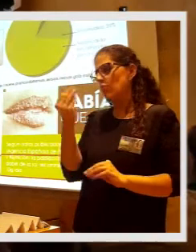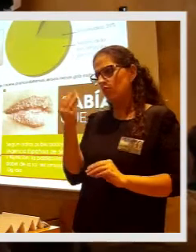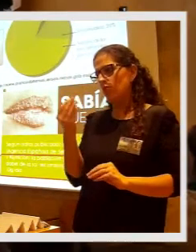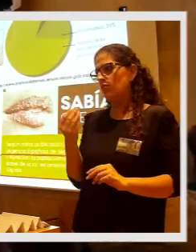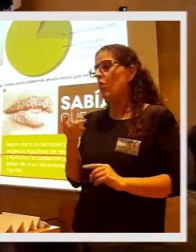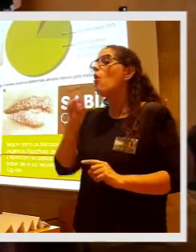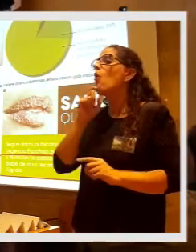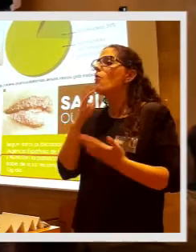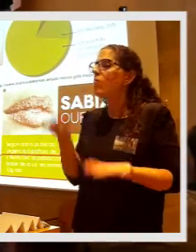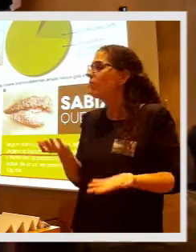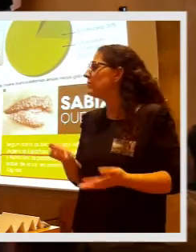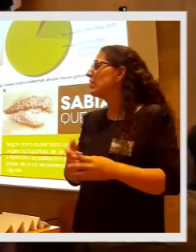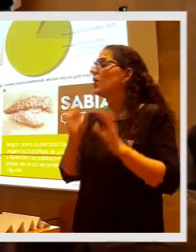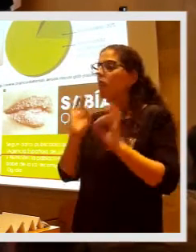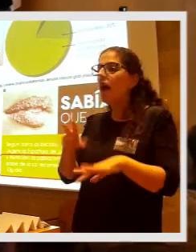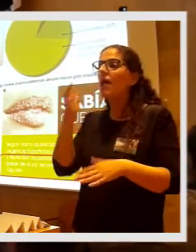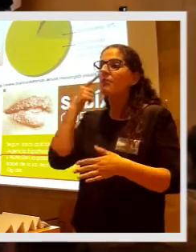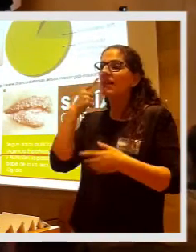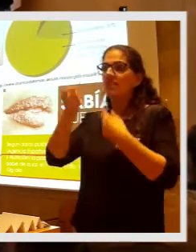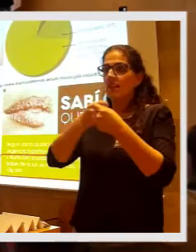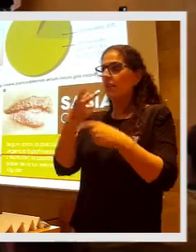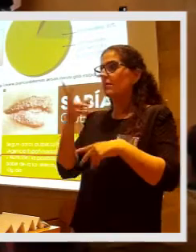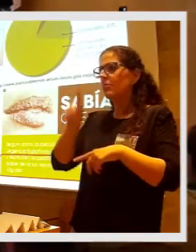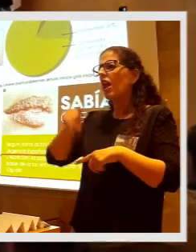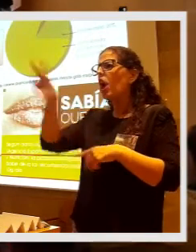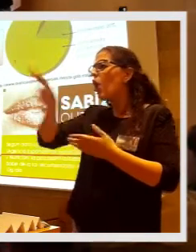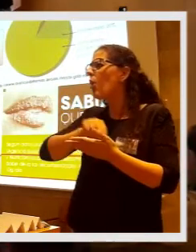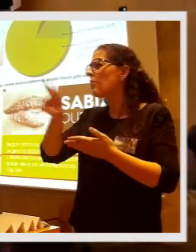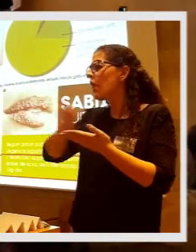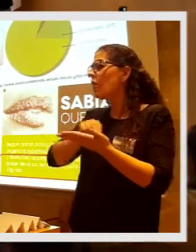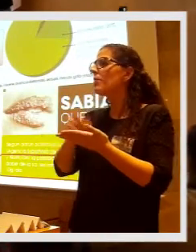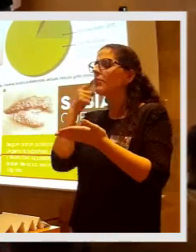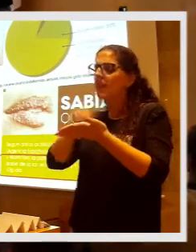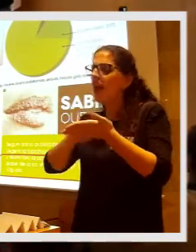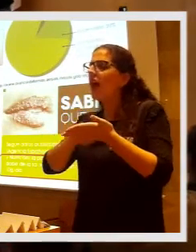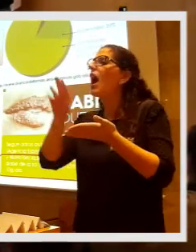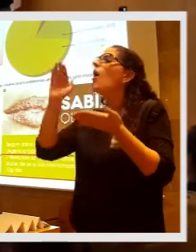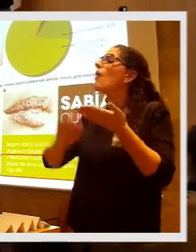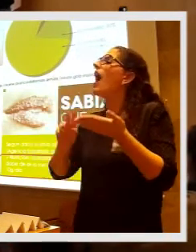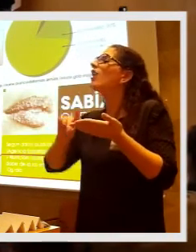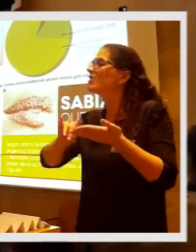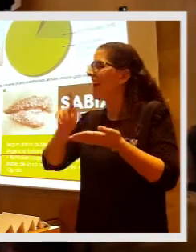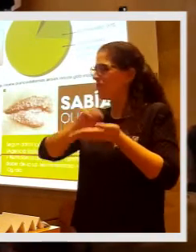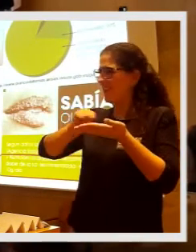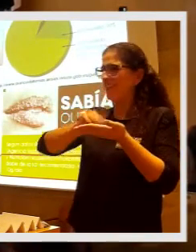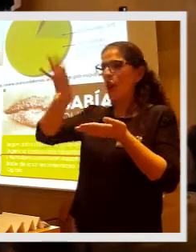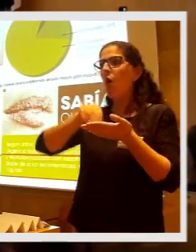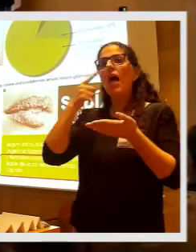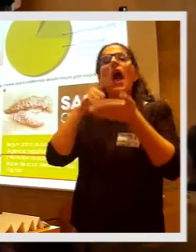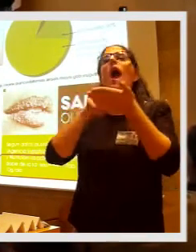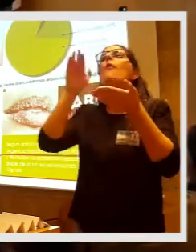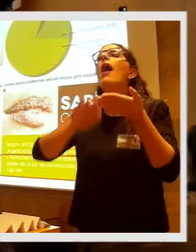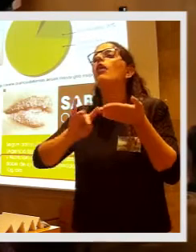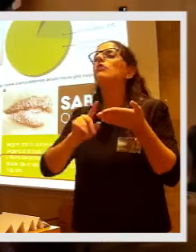¿Cómo? También lo mismo, viendo en las tiendas cada vez más productos bajos en sal, que cada vez hay más en el mercado, pero